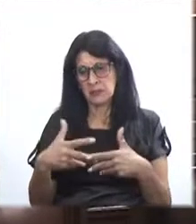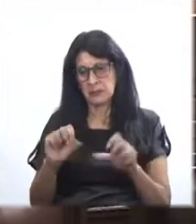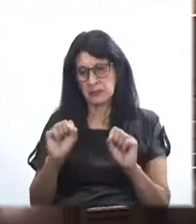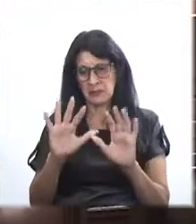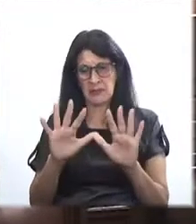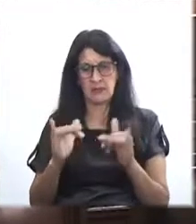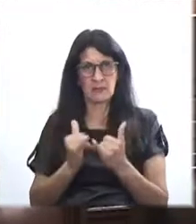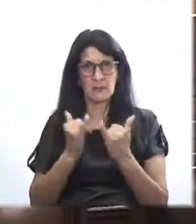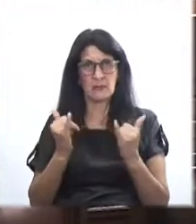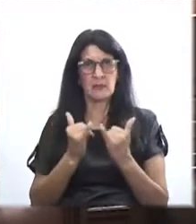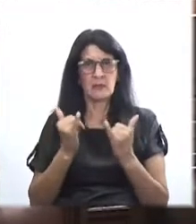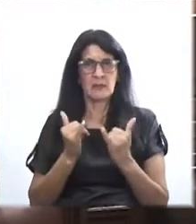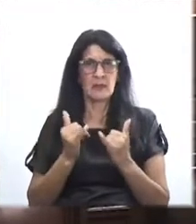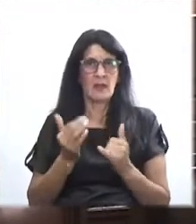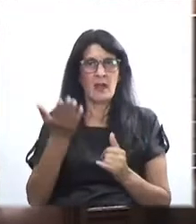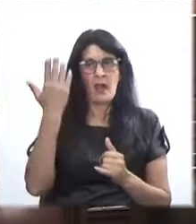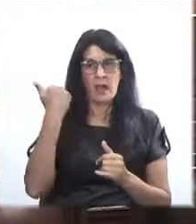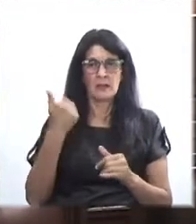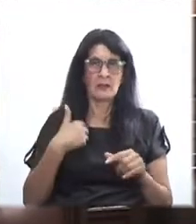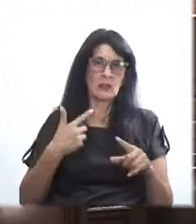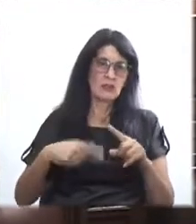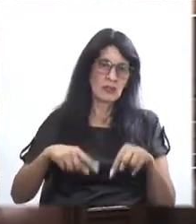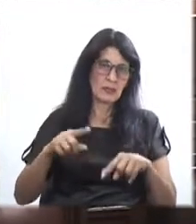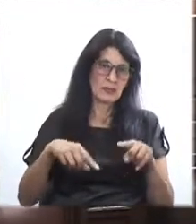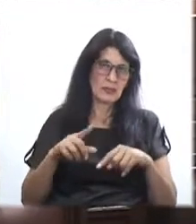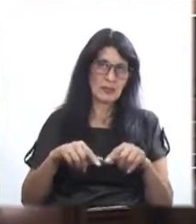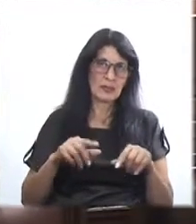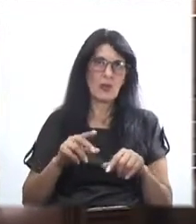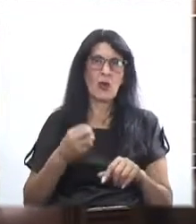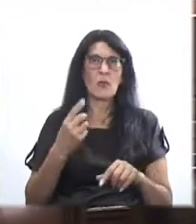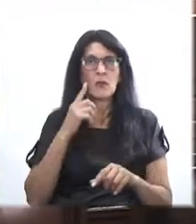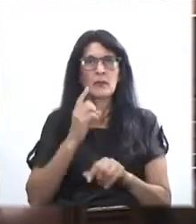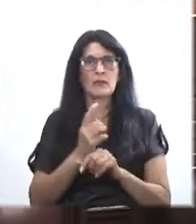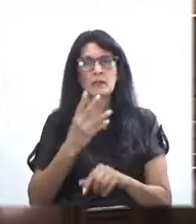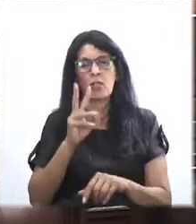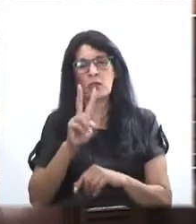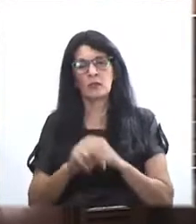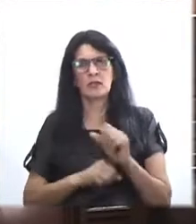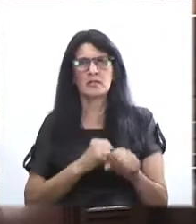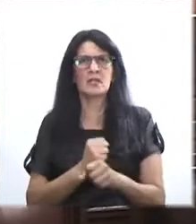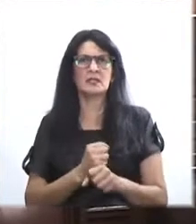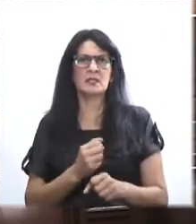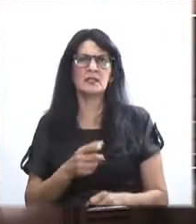una personería jurídica que yo he tramitado en mi vida particular como profesional, llevan 2 años.